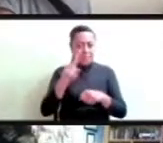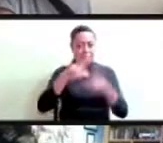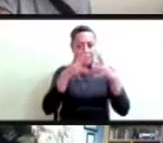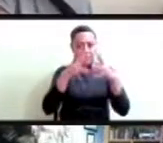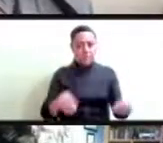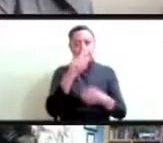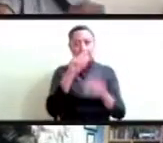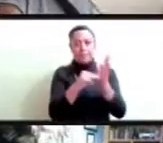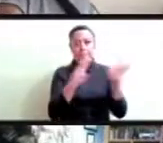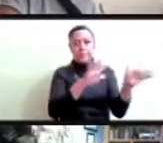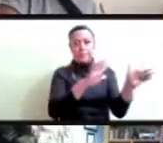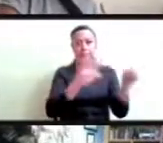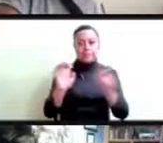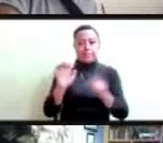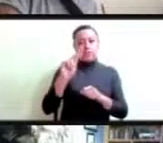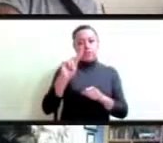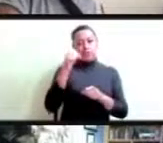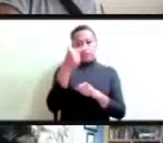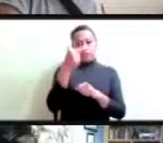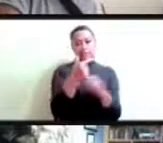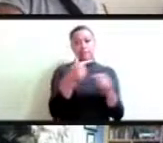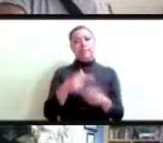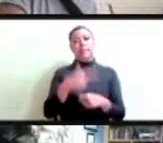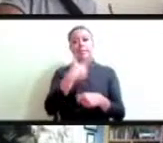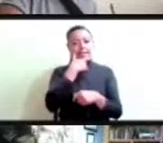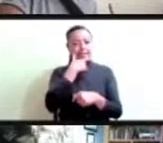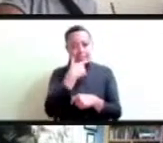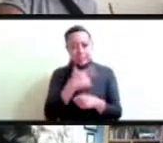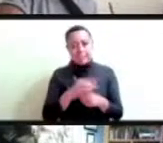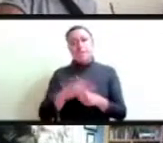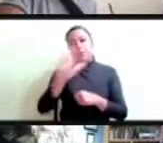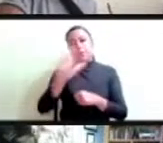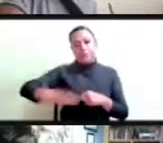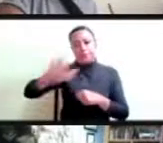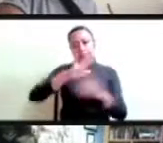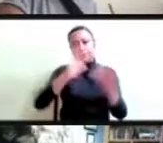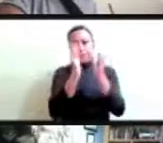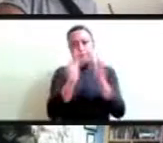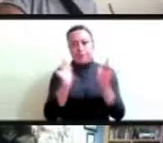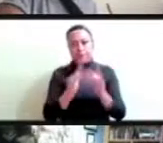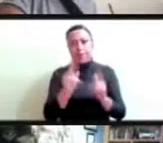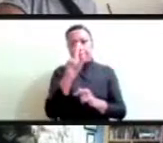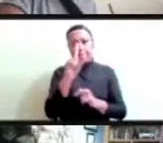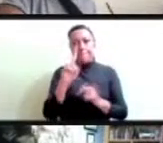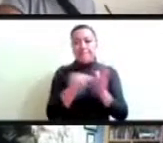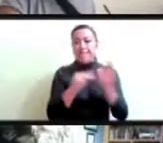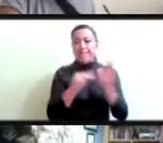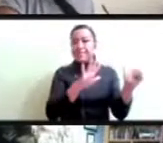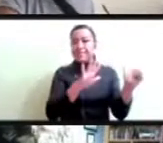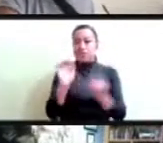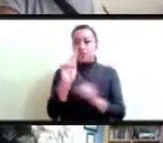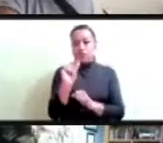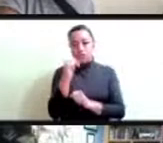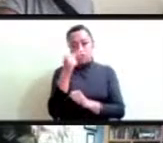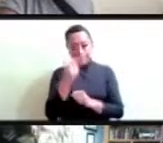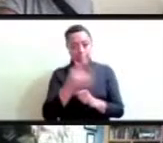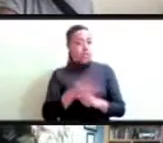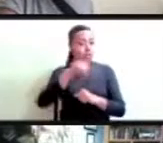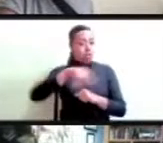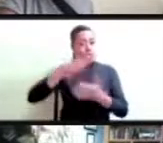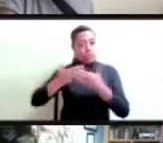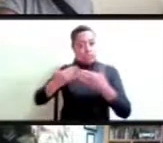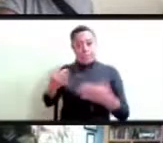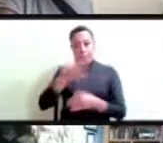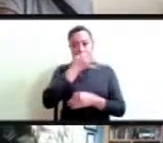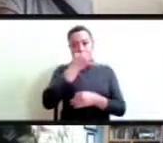1,787 en Londres o 1,180 en la zona metropolitana de París. Recientemente ellos hicieron de conocimiento público que el